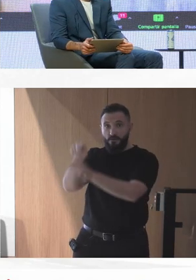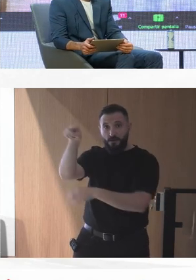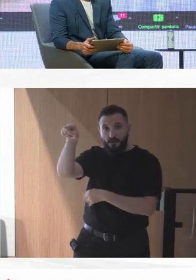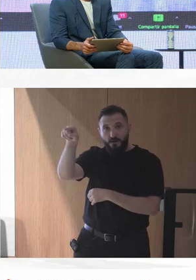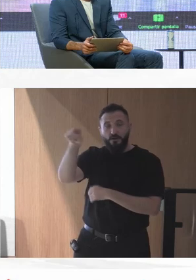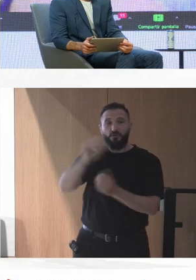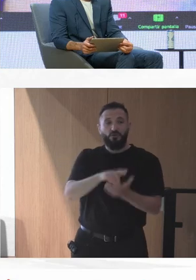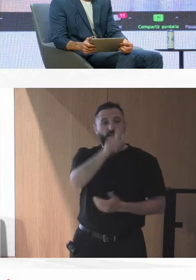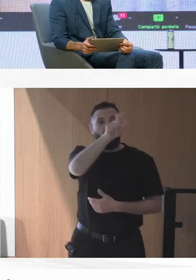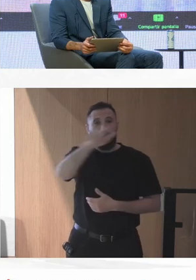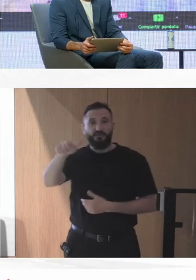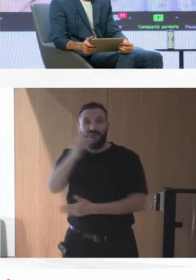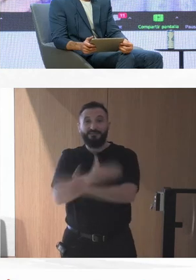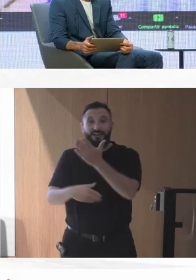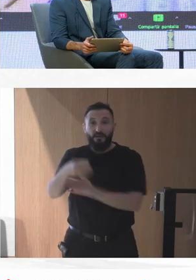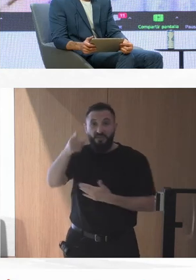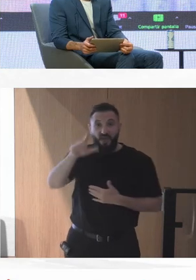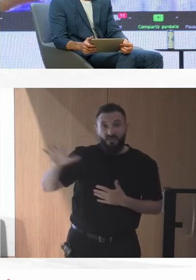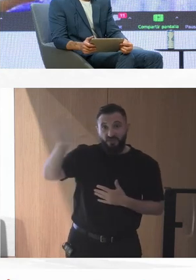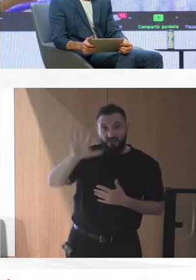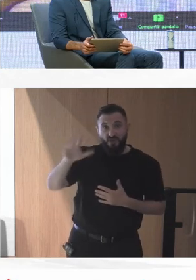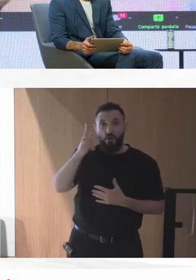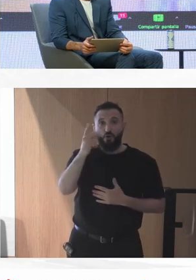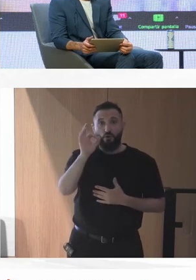Las personas con discapacidad, en este caso,